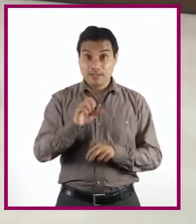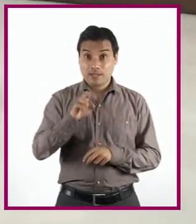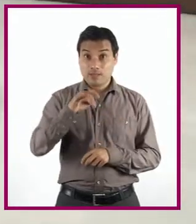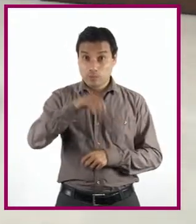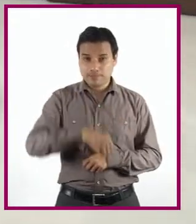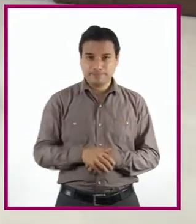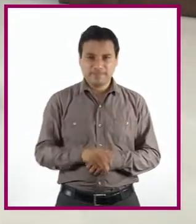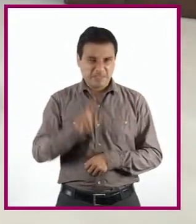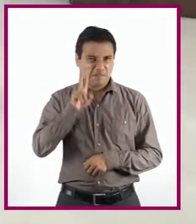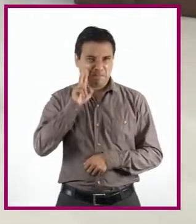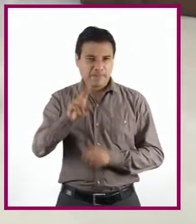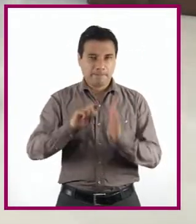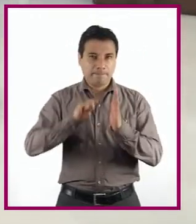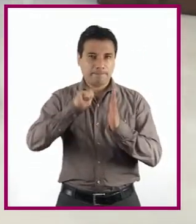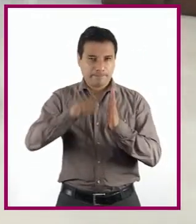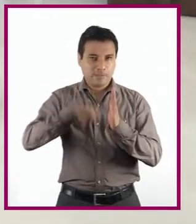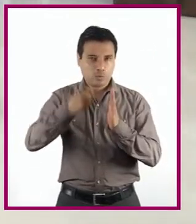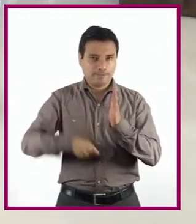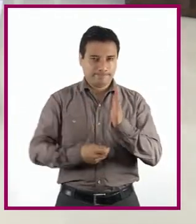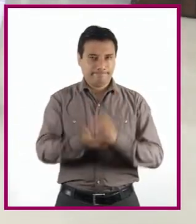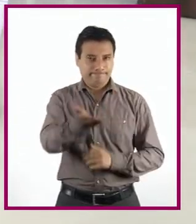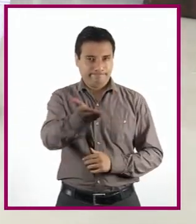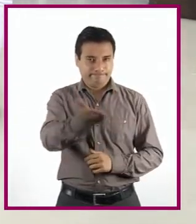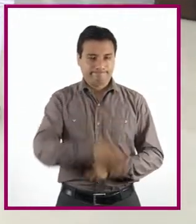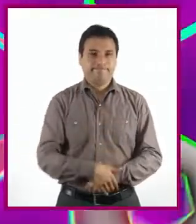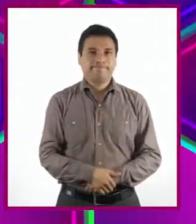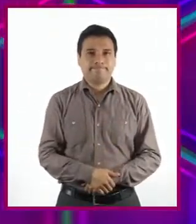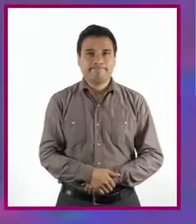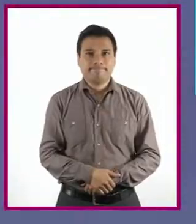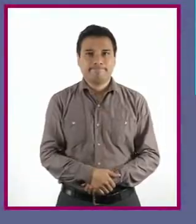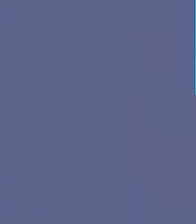invitamos a ver y escuchar el siguiente material audiovisual.